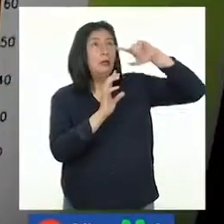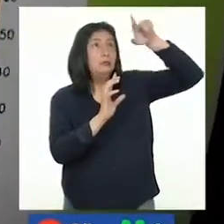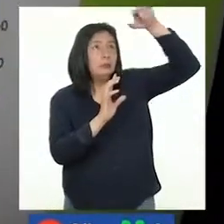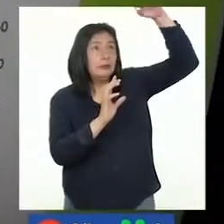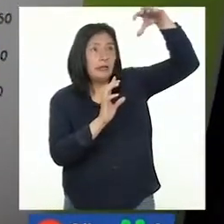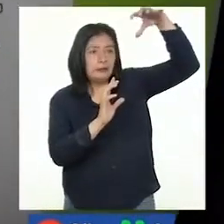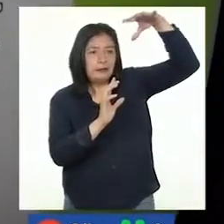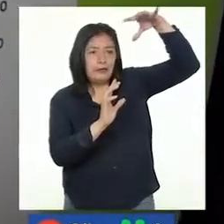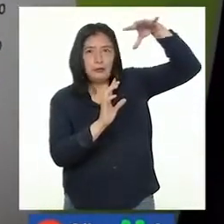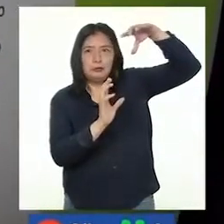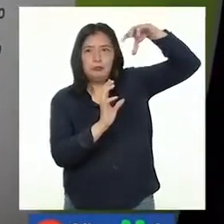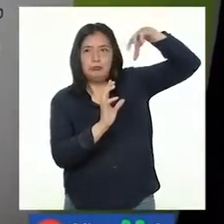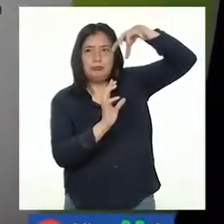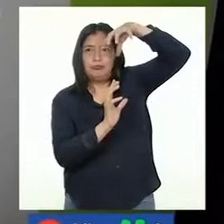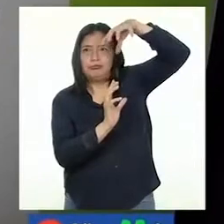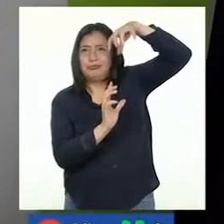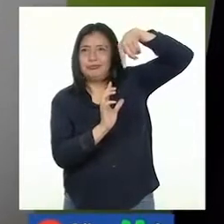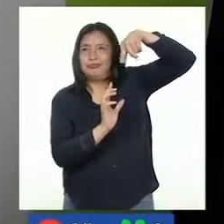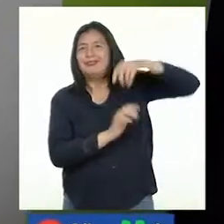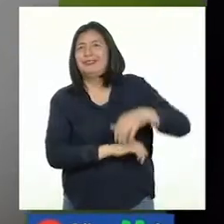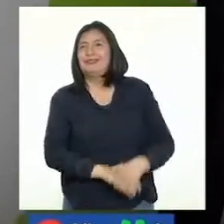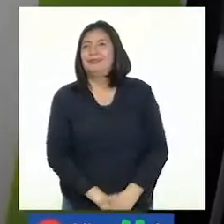Tierra.